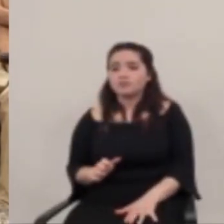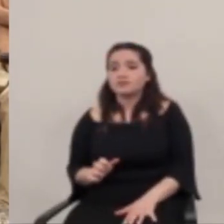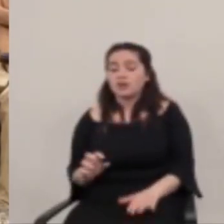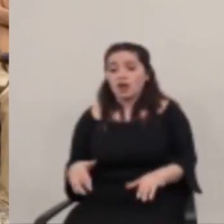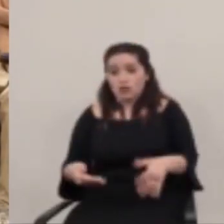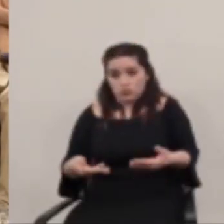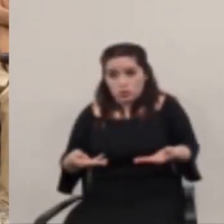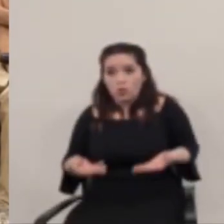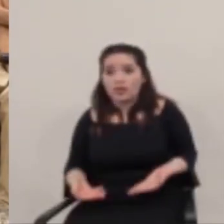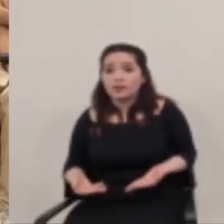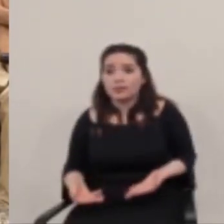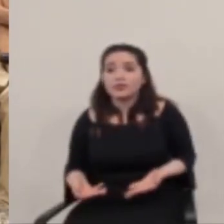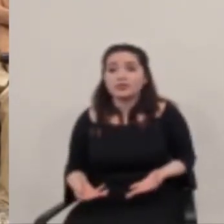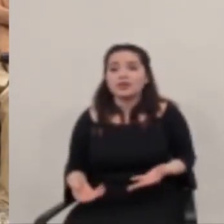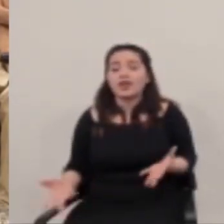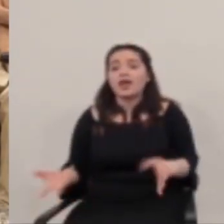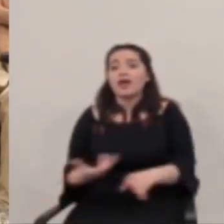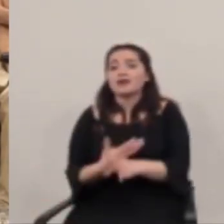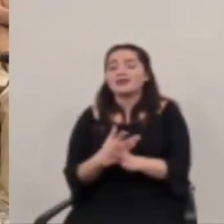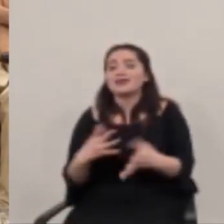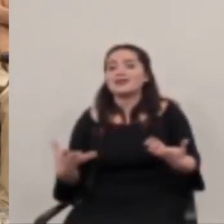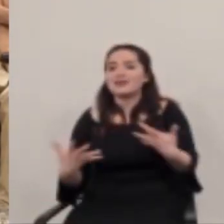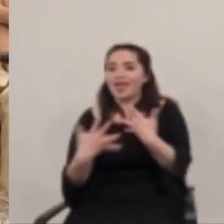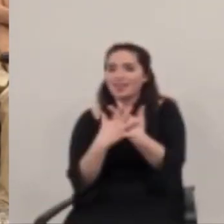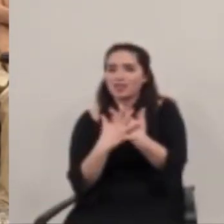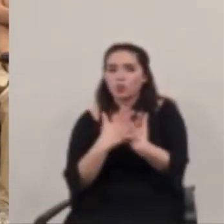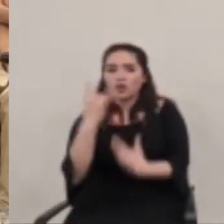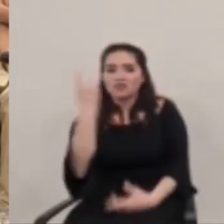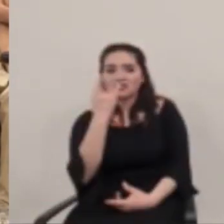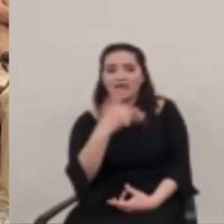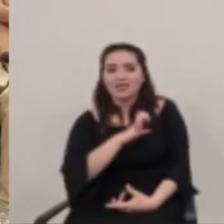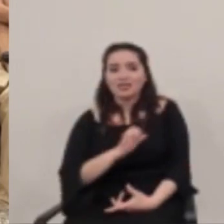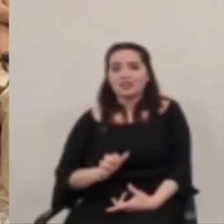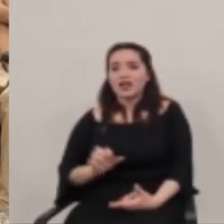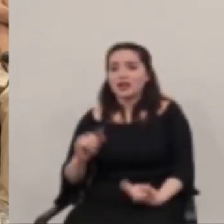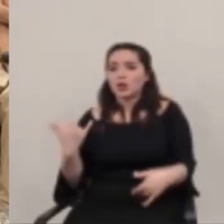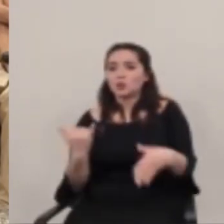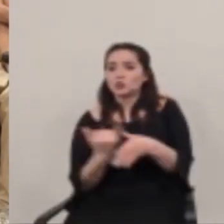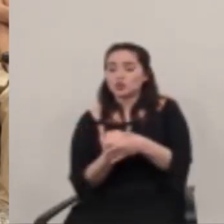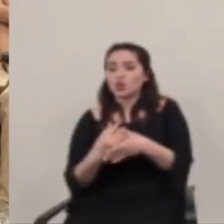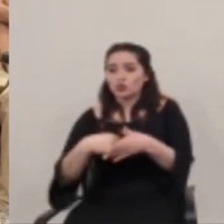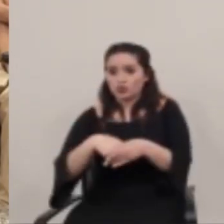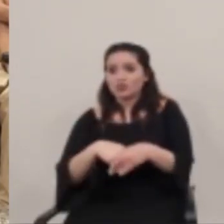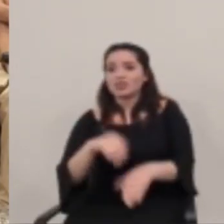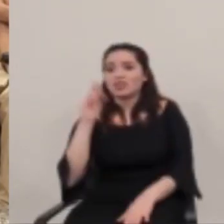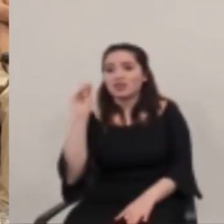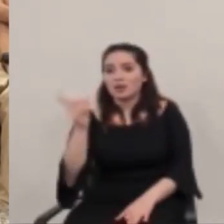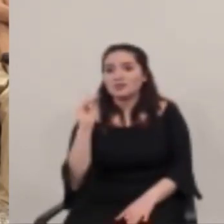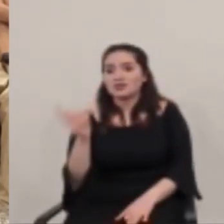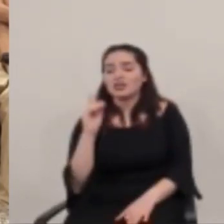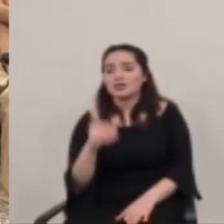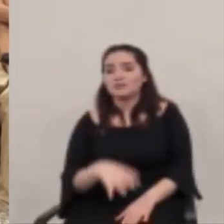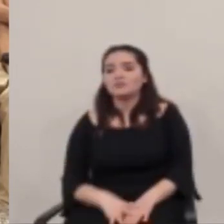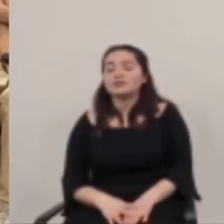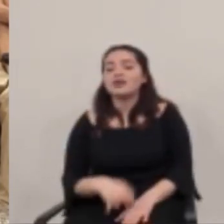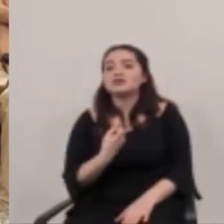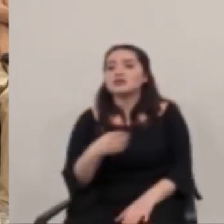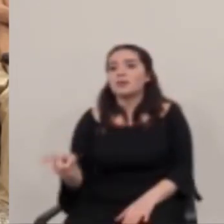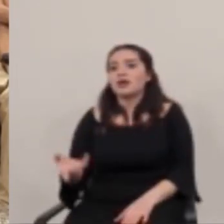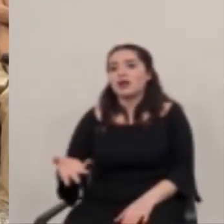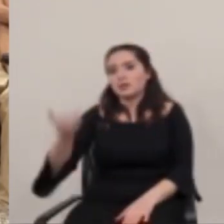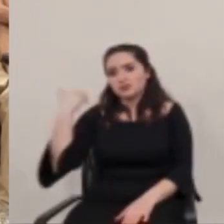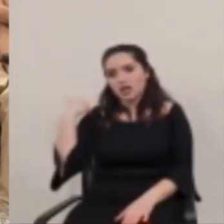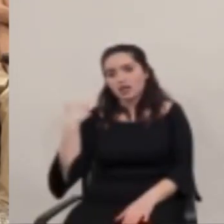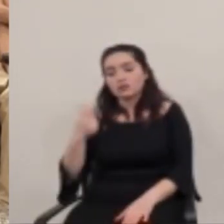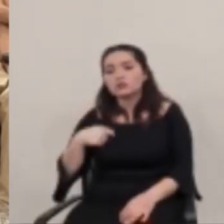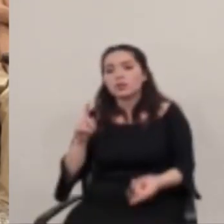actualmente hay una red de universidades estatales por la inclusión de estudiantes con discapacidad. Y yo estuve la semana pasada participando